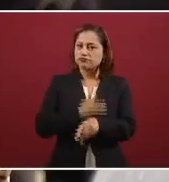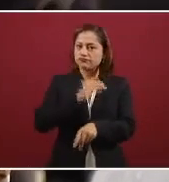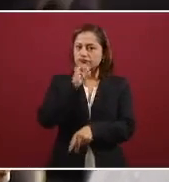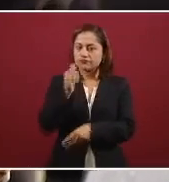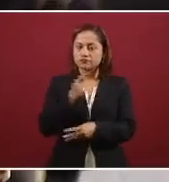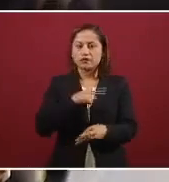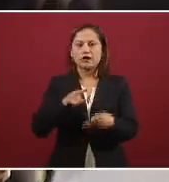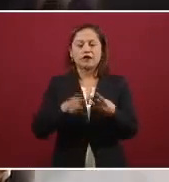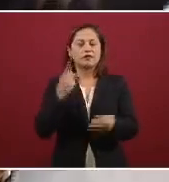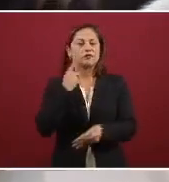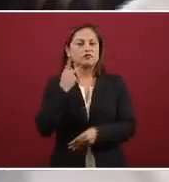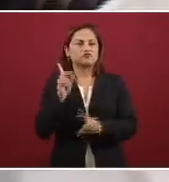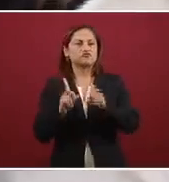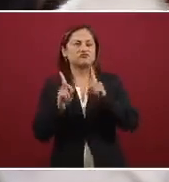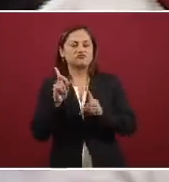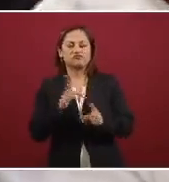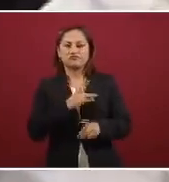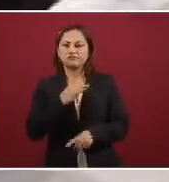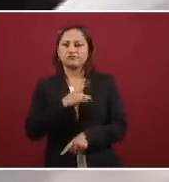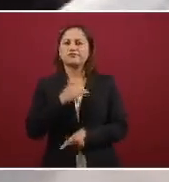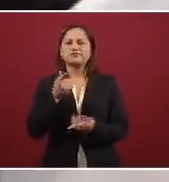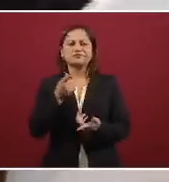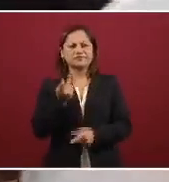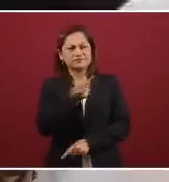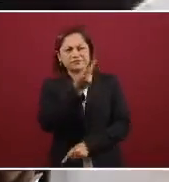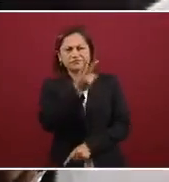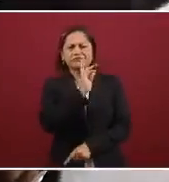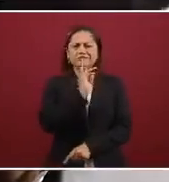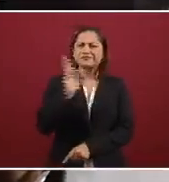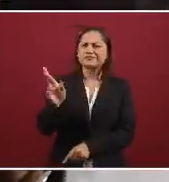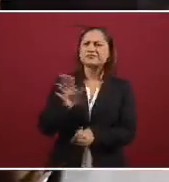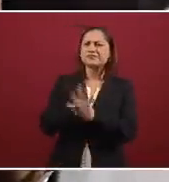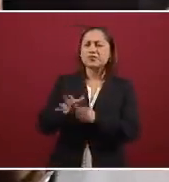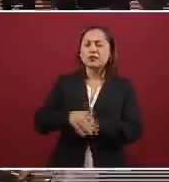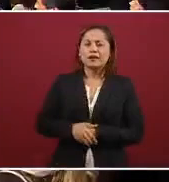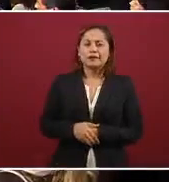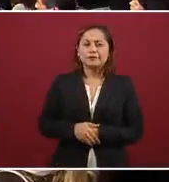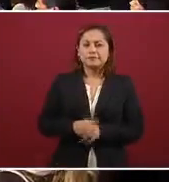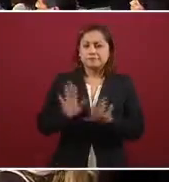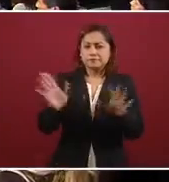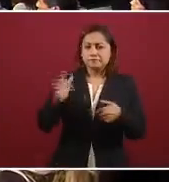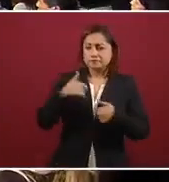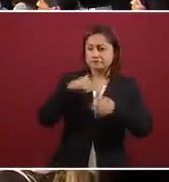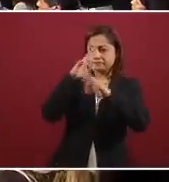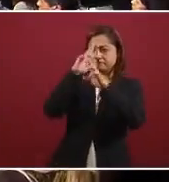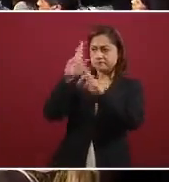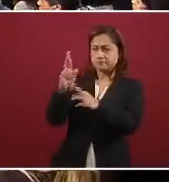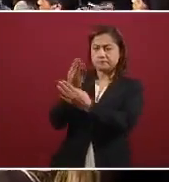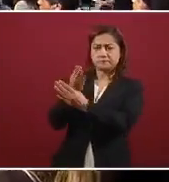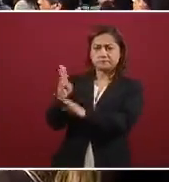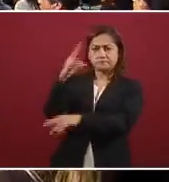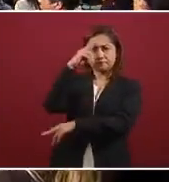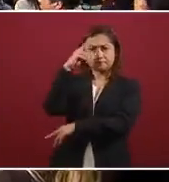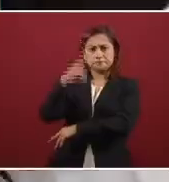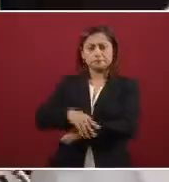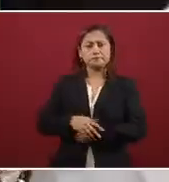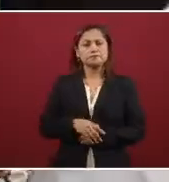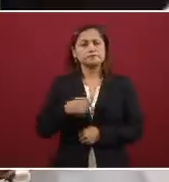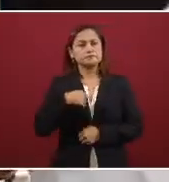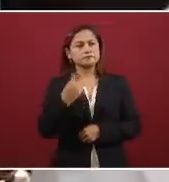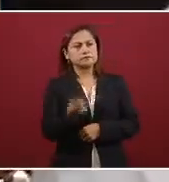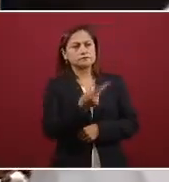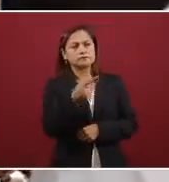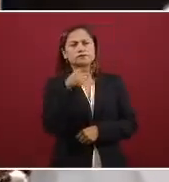incertidumbre política. ¿Qué opina de este diagnóstico? Soy respetuoso del Banco de México. ¿Y qué tanto es responsable